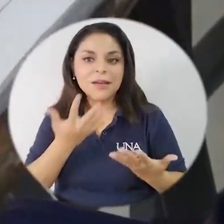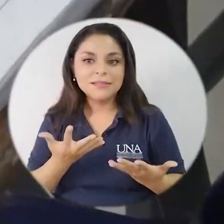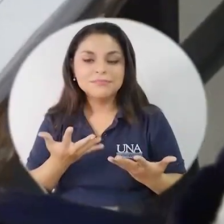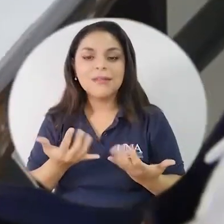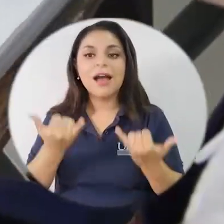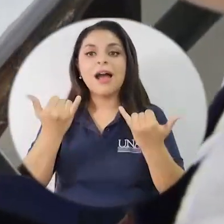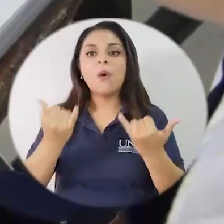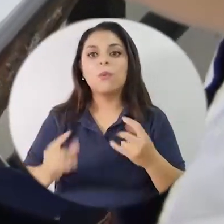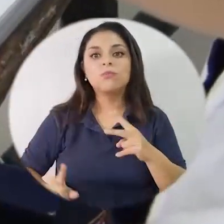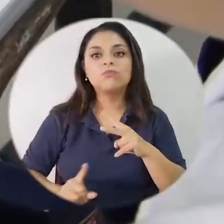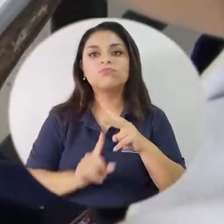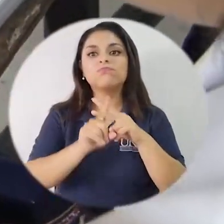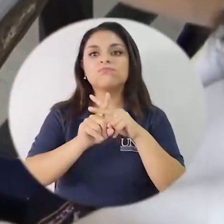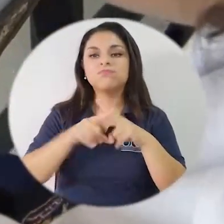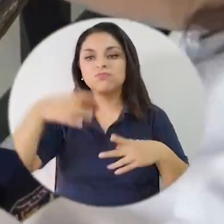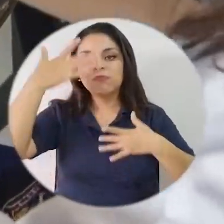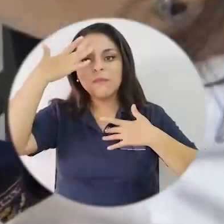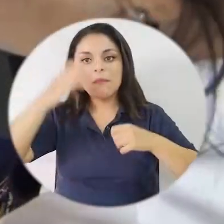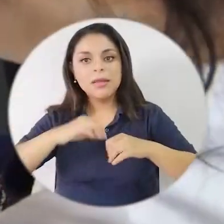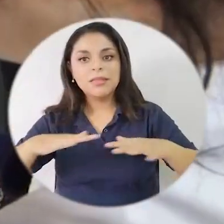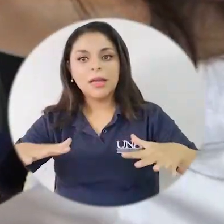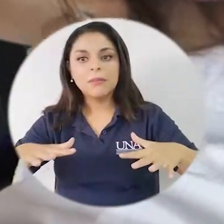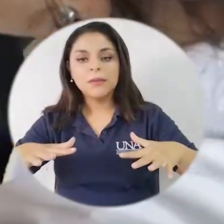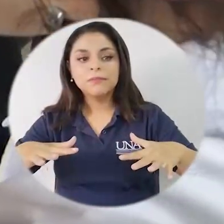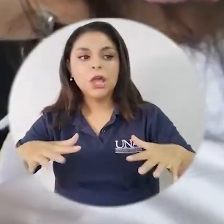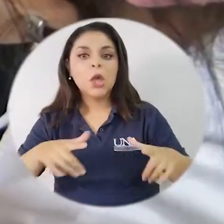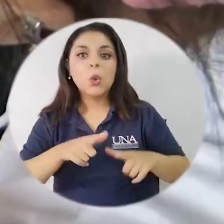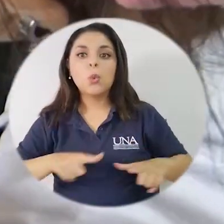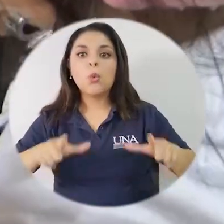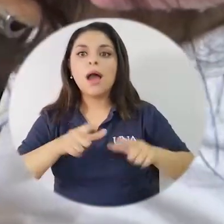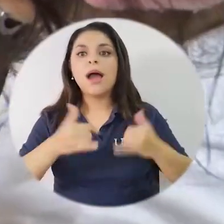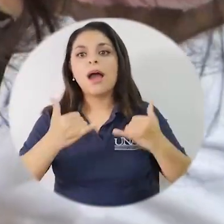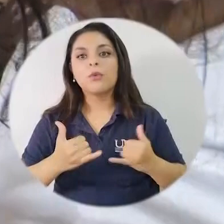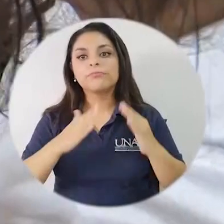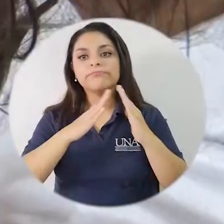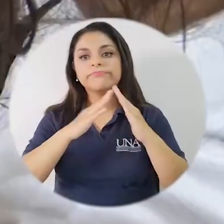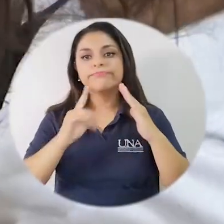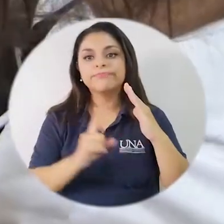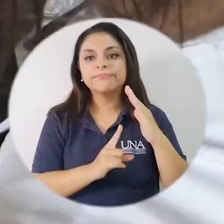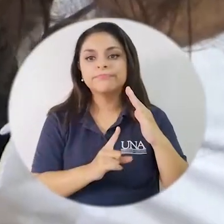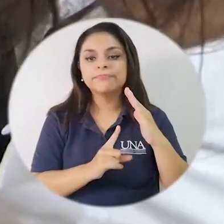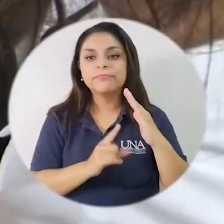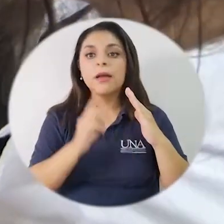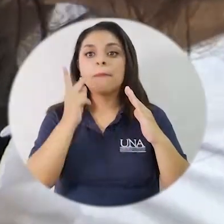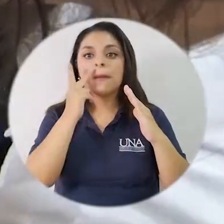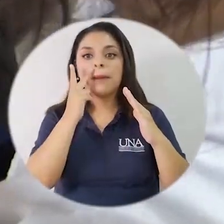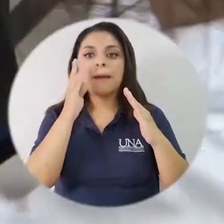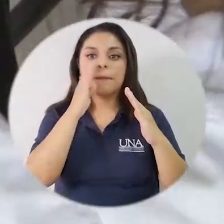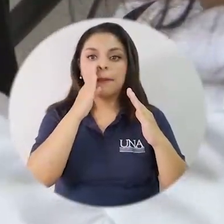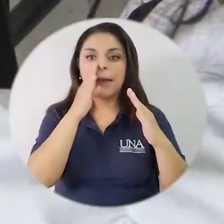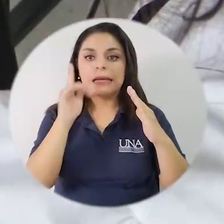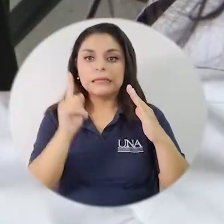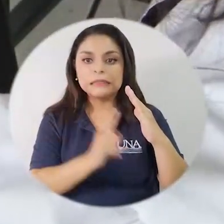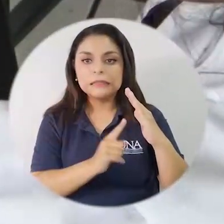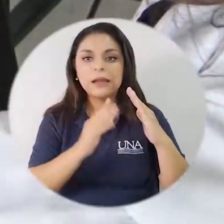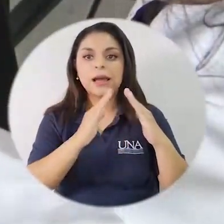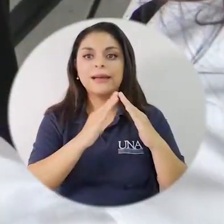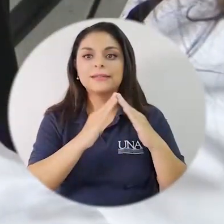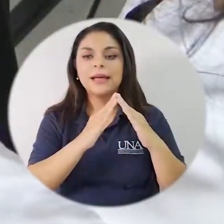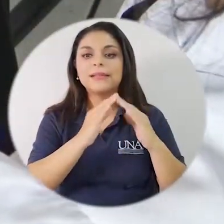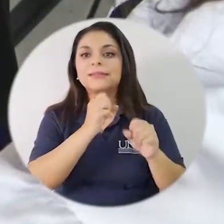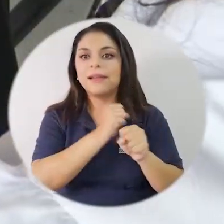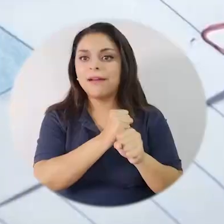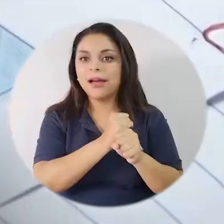la pandemia, empiezan los espacios de confinamiento, papá y mamá están en casa trabajando, los